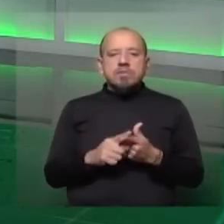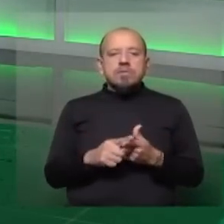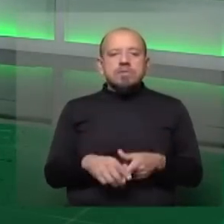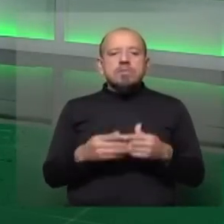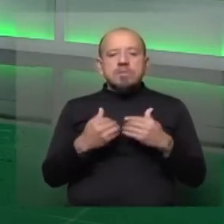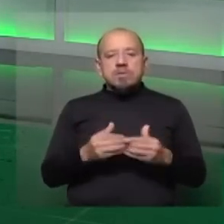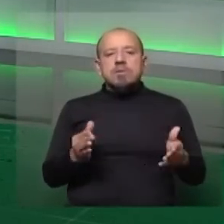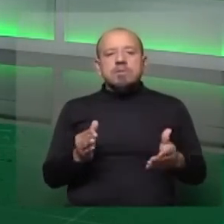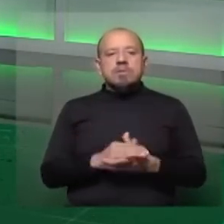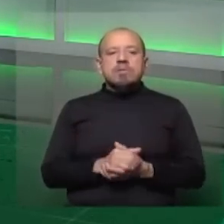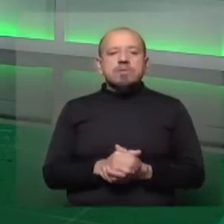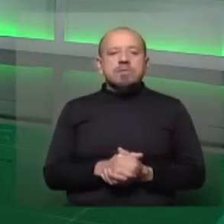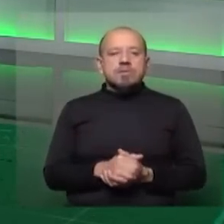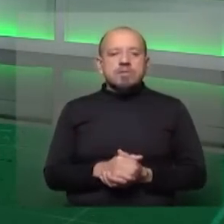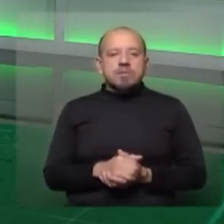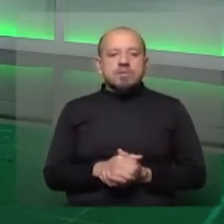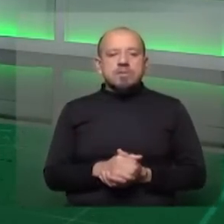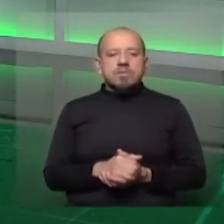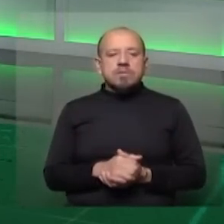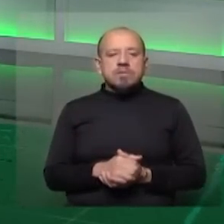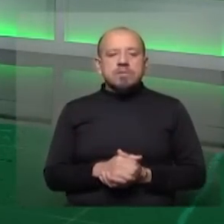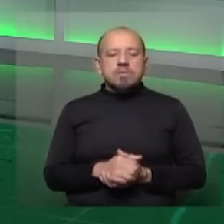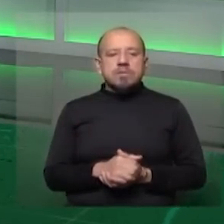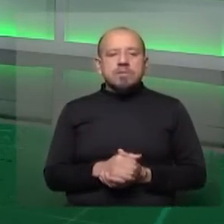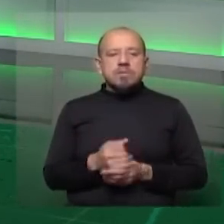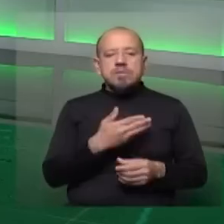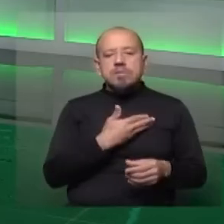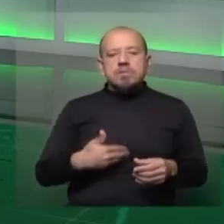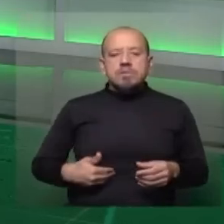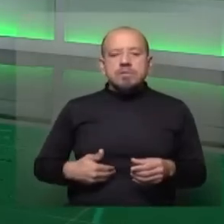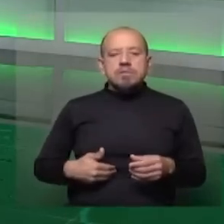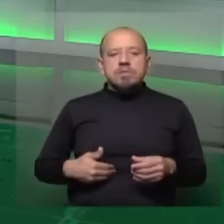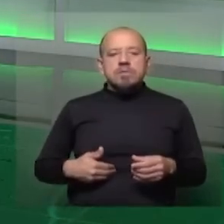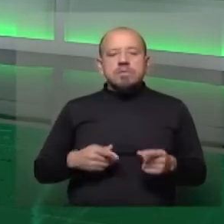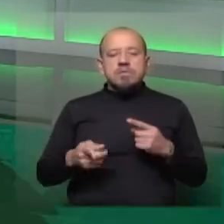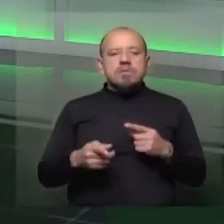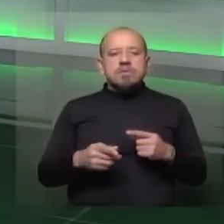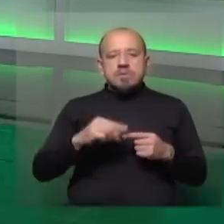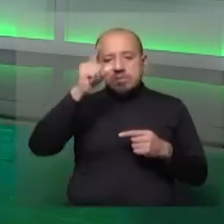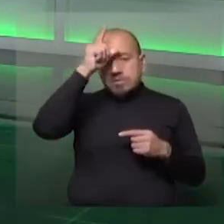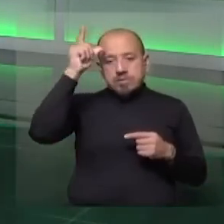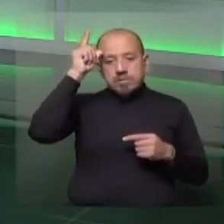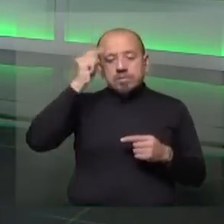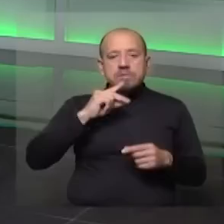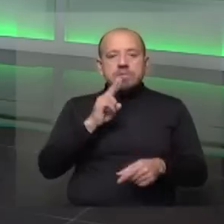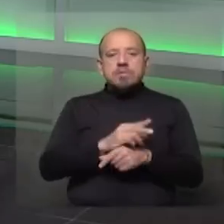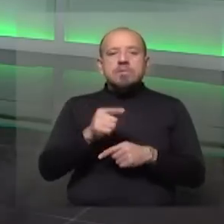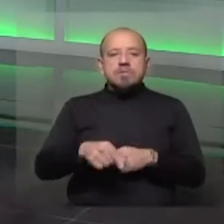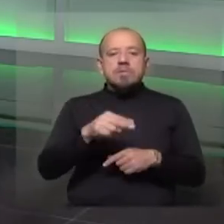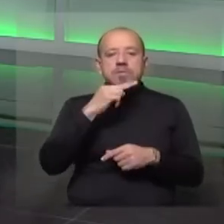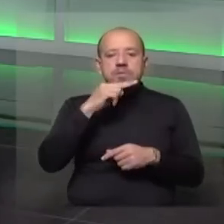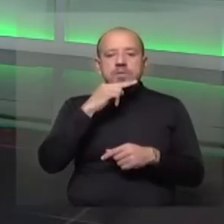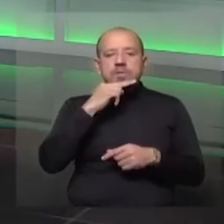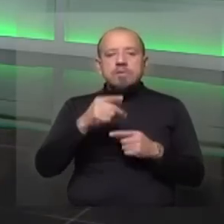empezamos Sí cómo que no vamos a arrancar y les comentamos que el presidente de la república Luis la calle Pou visitó este viernes el